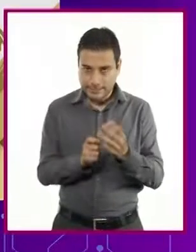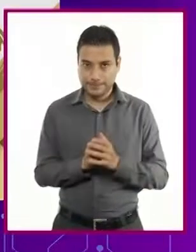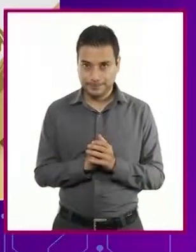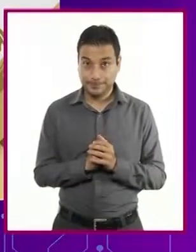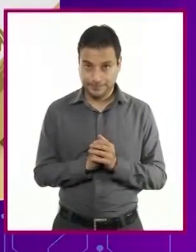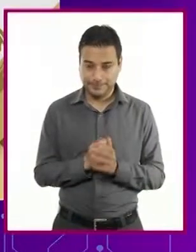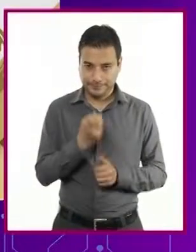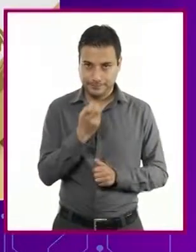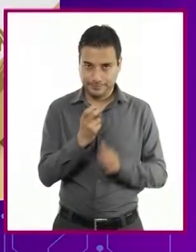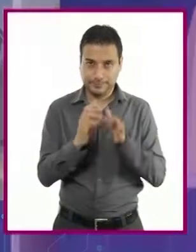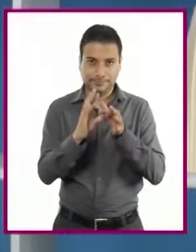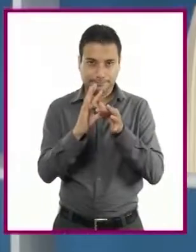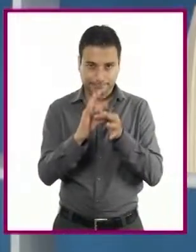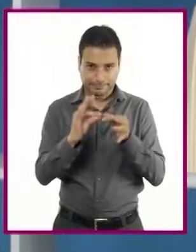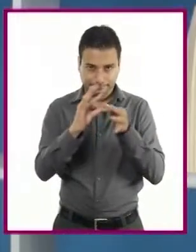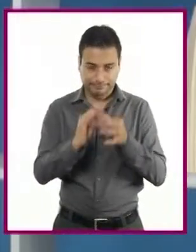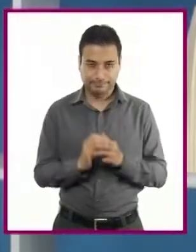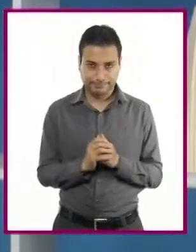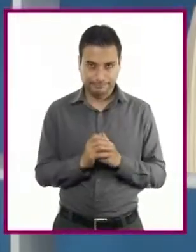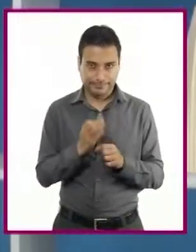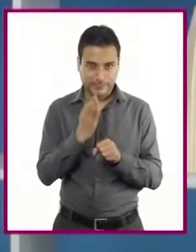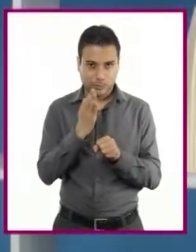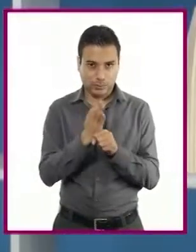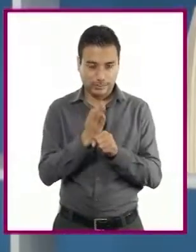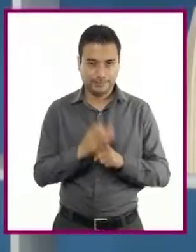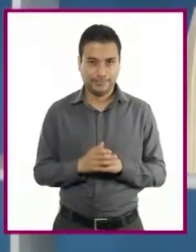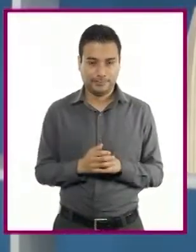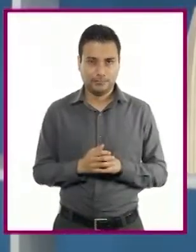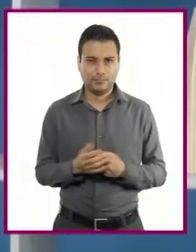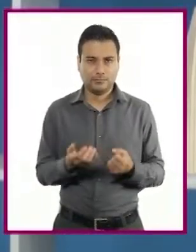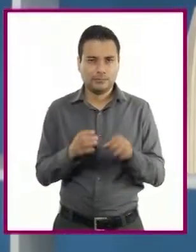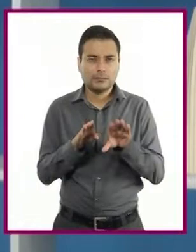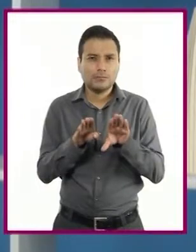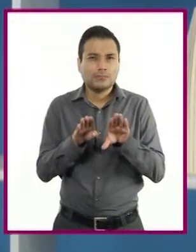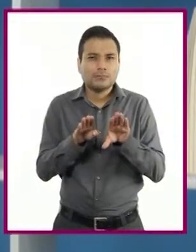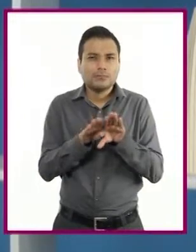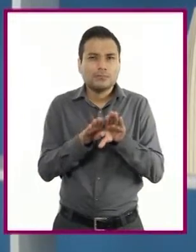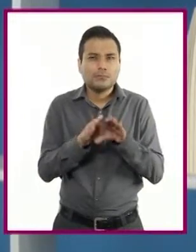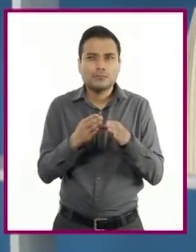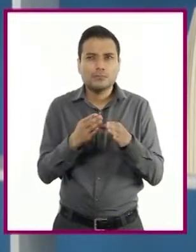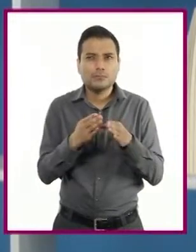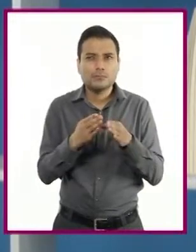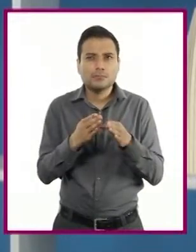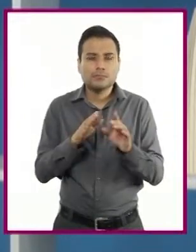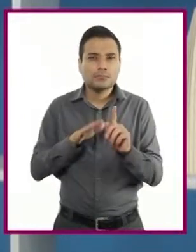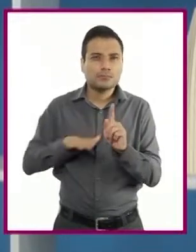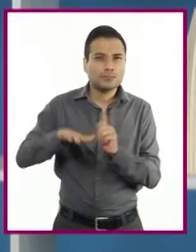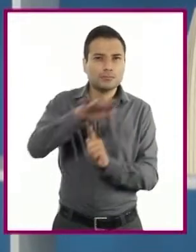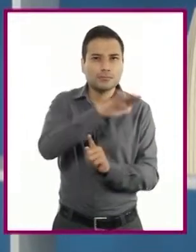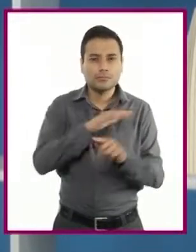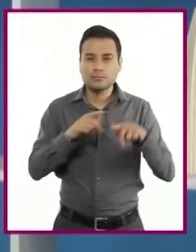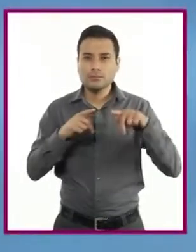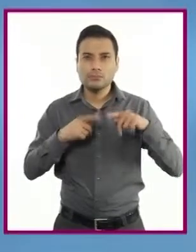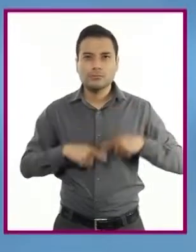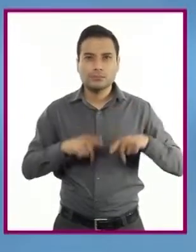cada uno de estos fenómenos del mundo actual y cómo se repercuten en la vida de la naturaleza y del ser